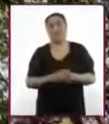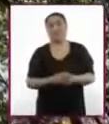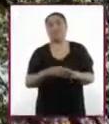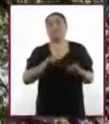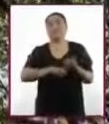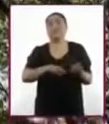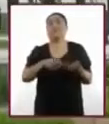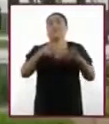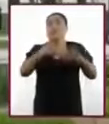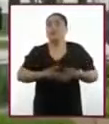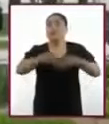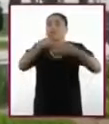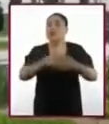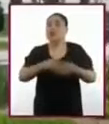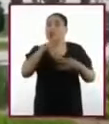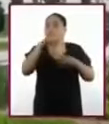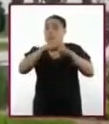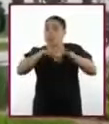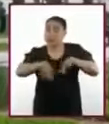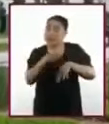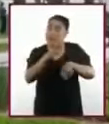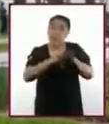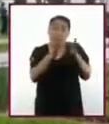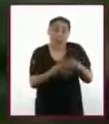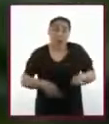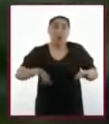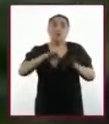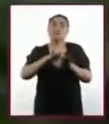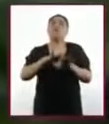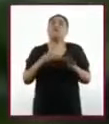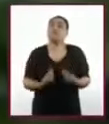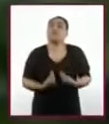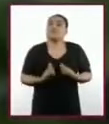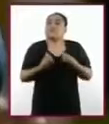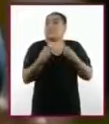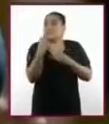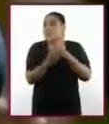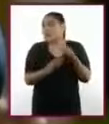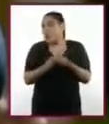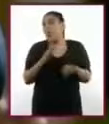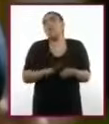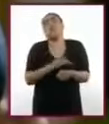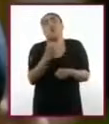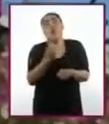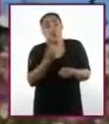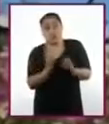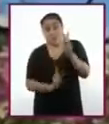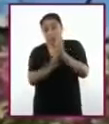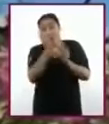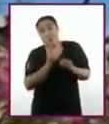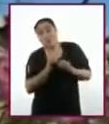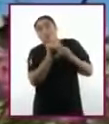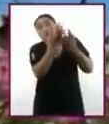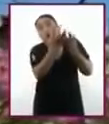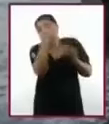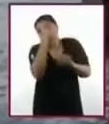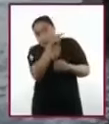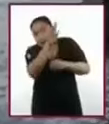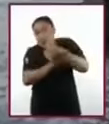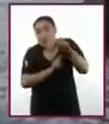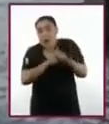procesan la luz solar, conforman la base de la vida en el planeta, porque proporcionan a los demás seres vivos la energía